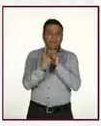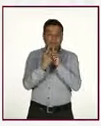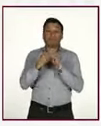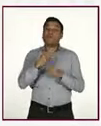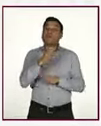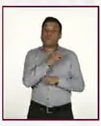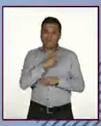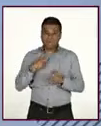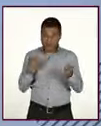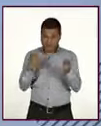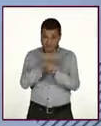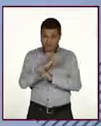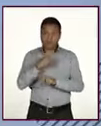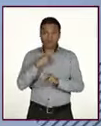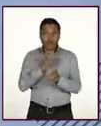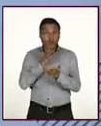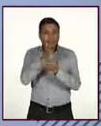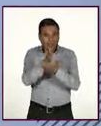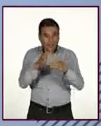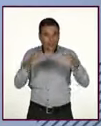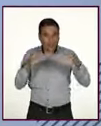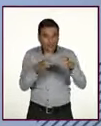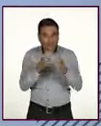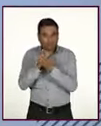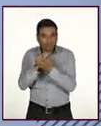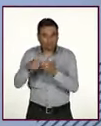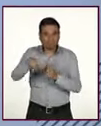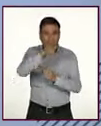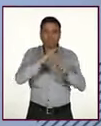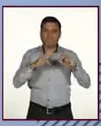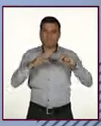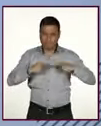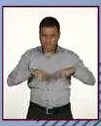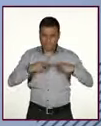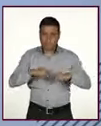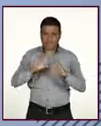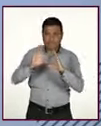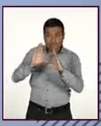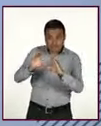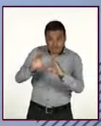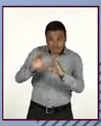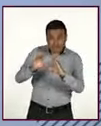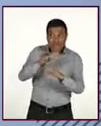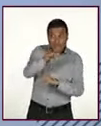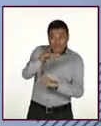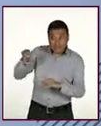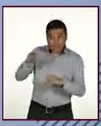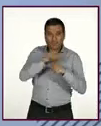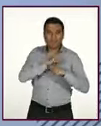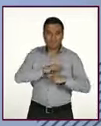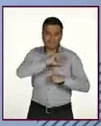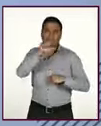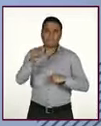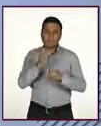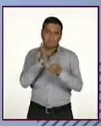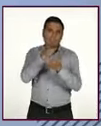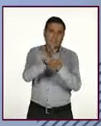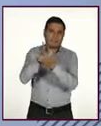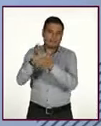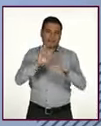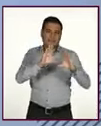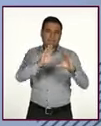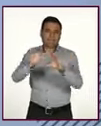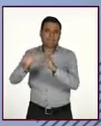comunidades, hacer y capacitar a promotoras y promotores sociales, que son agentes de cambio, que vienen directamente de las comunidades